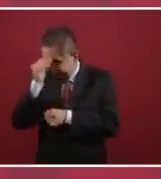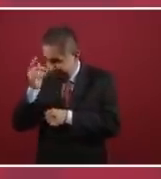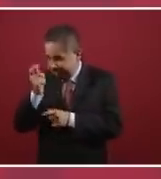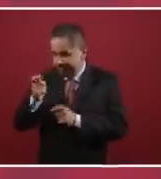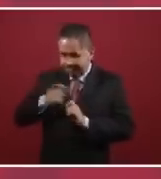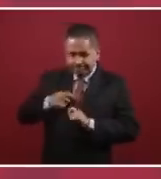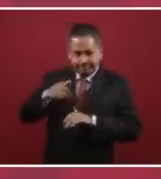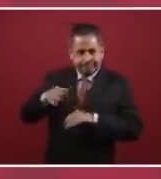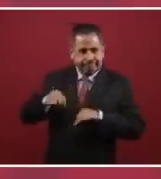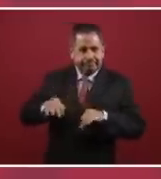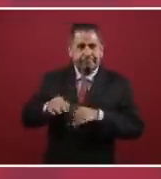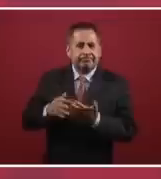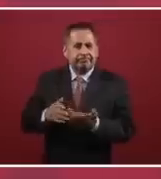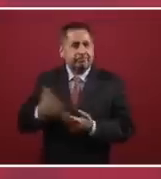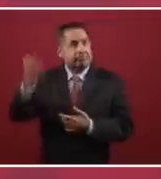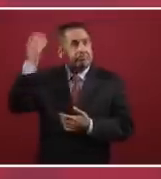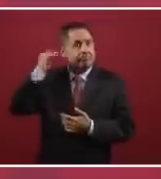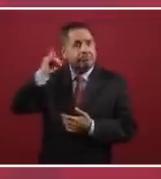¿Cuándo se había visto eso?